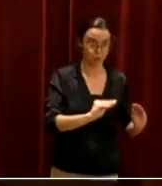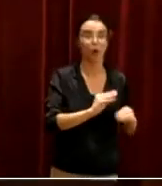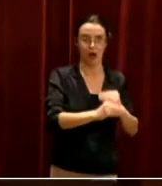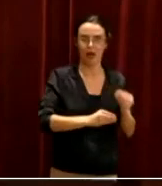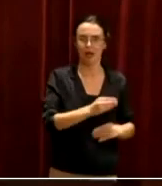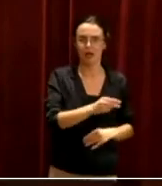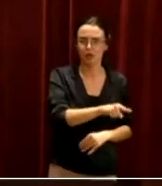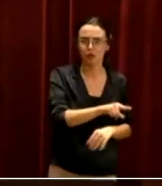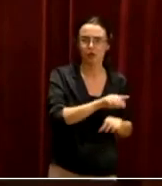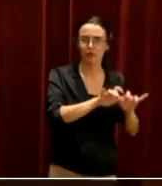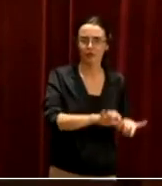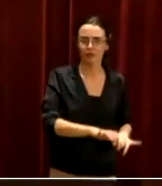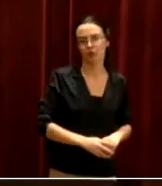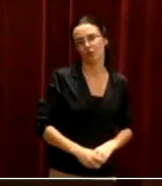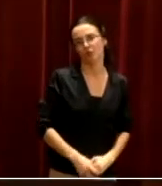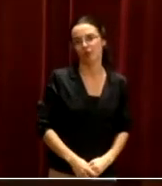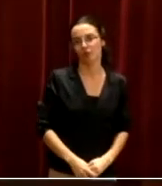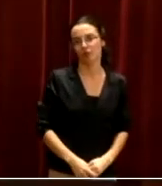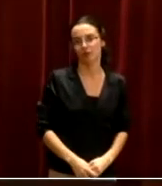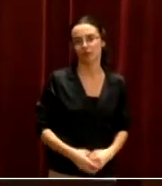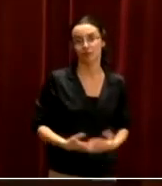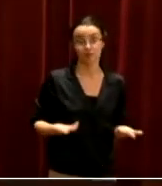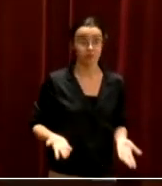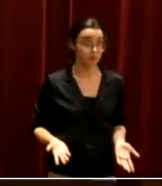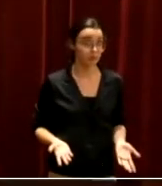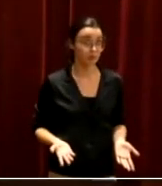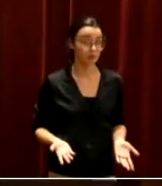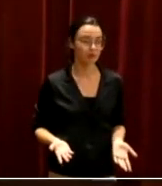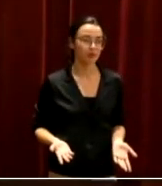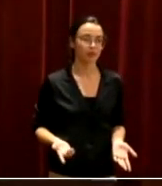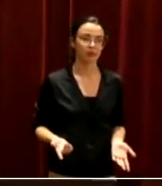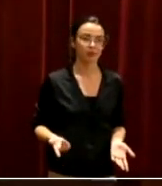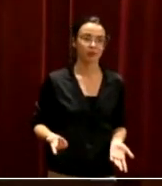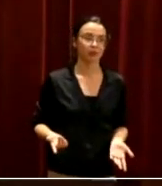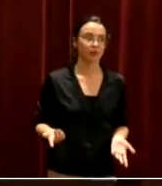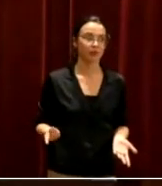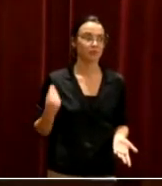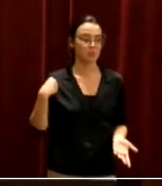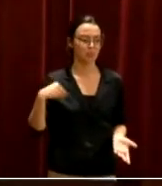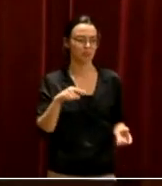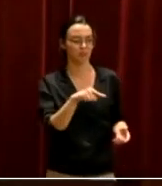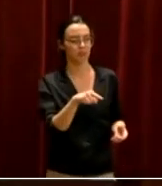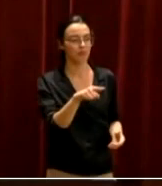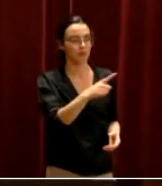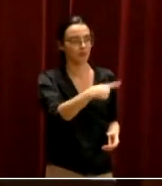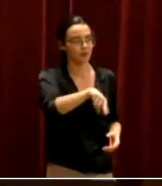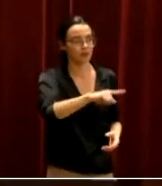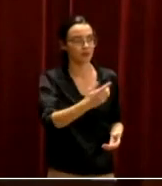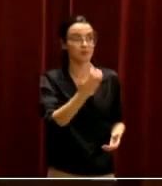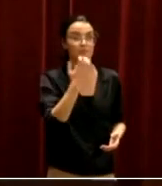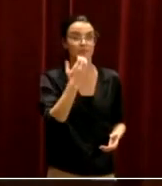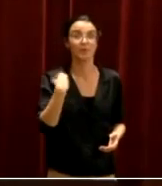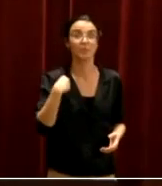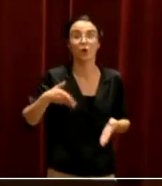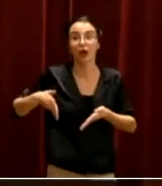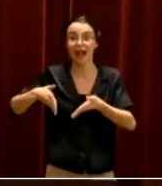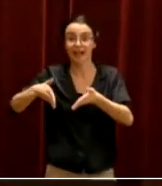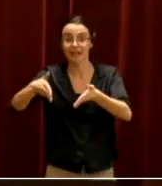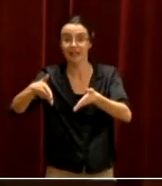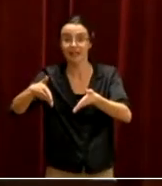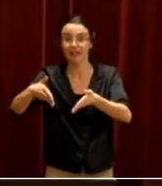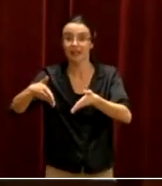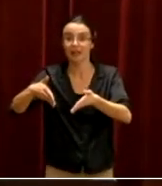poco no les Basta ya con el lío Monumental que han ocasionado en Palma quitando Un carril del paseo marítimo que